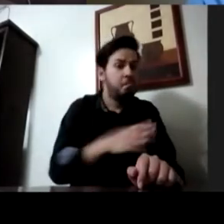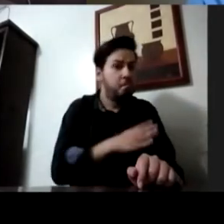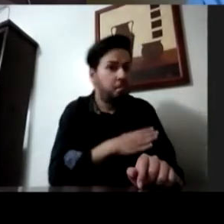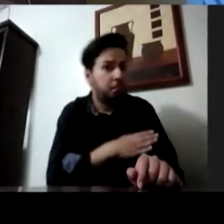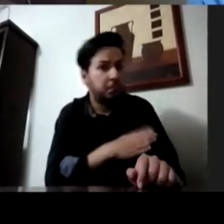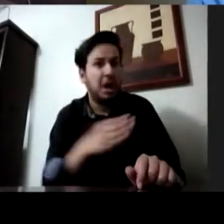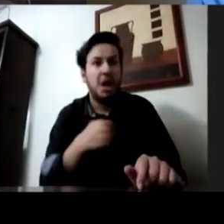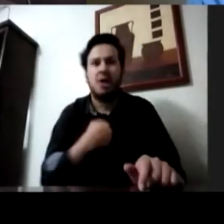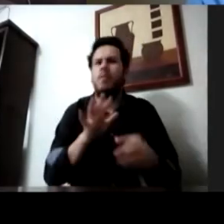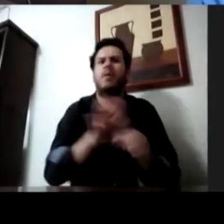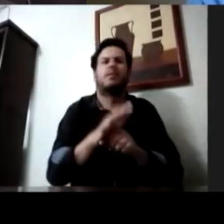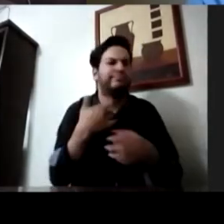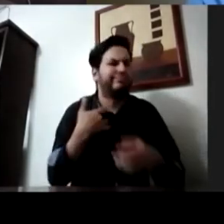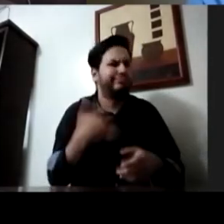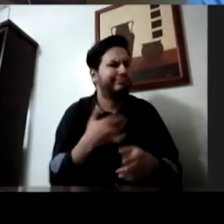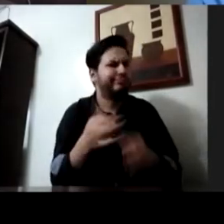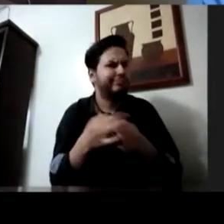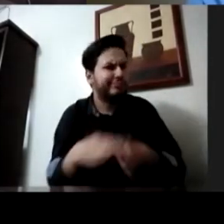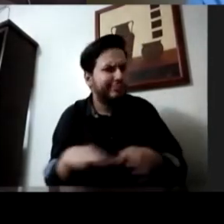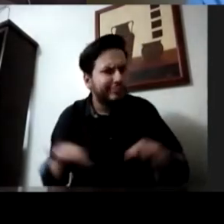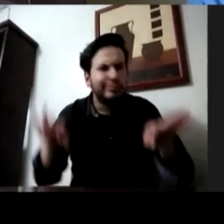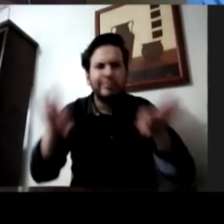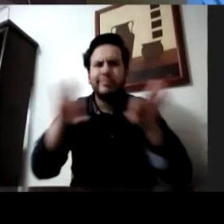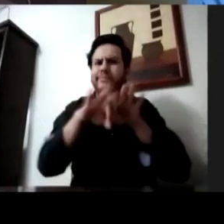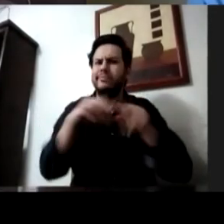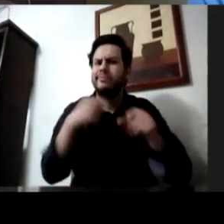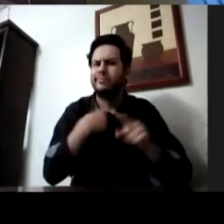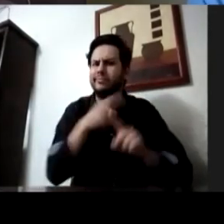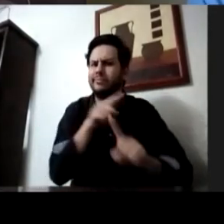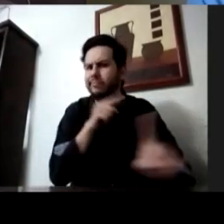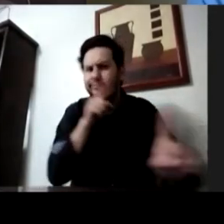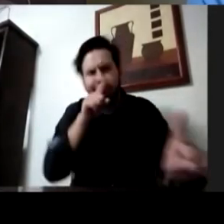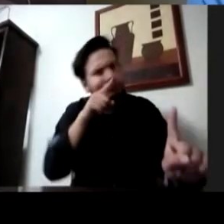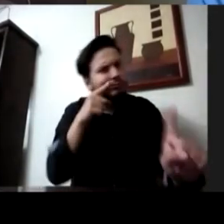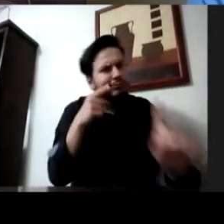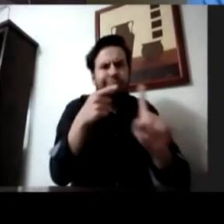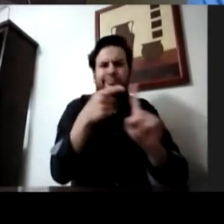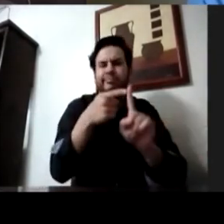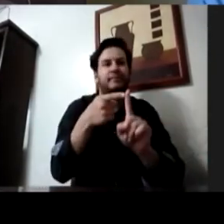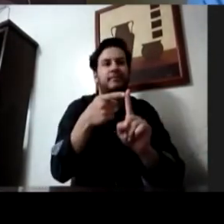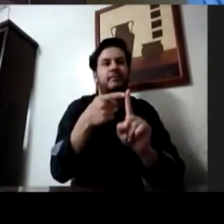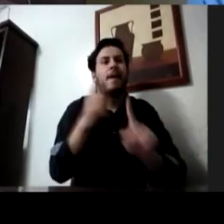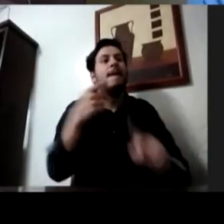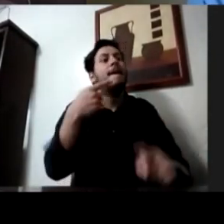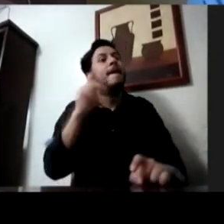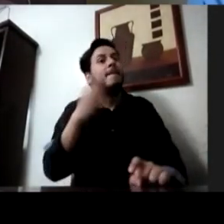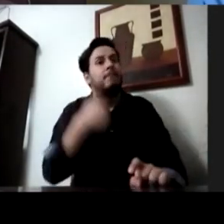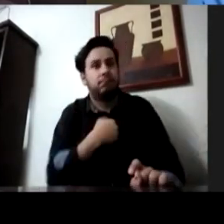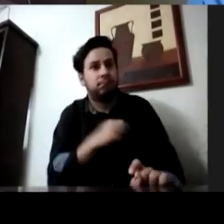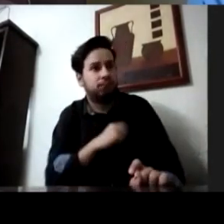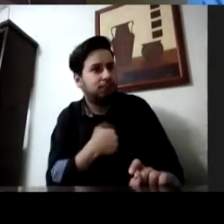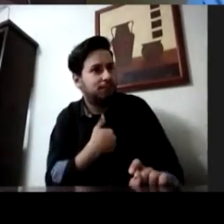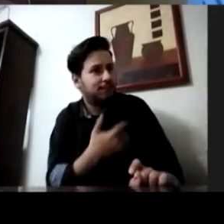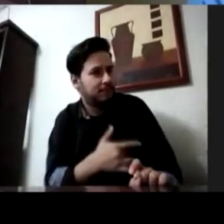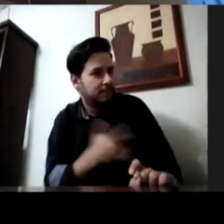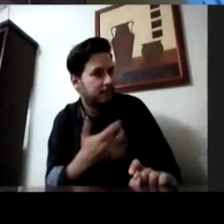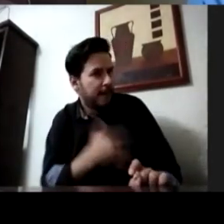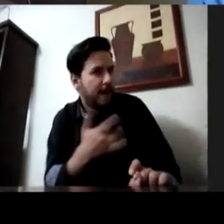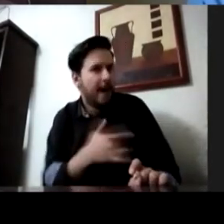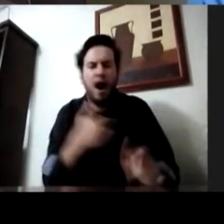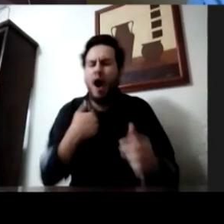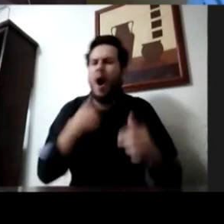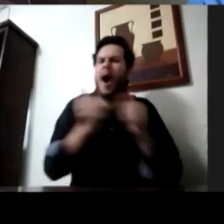enfatizó la importancia de política pública en esta materia. Y eso lo vemos como muy importante en el